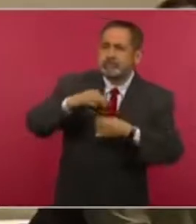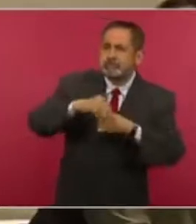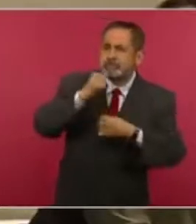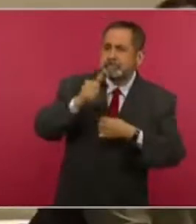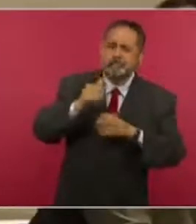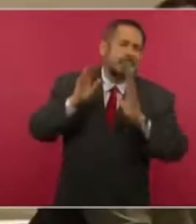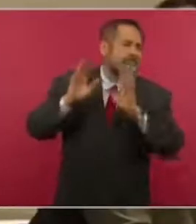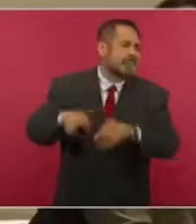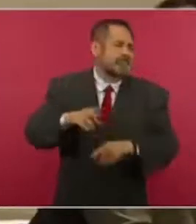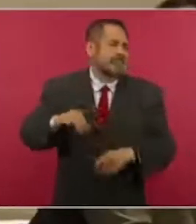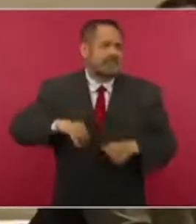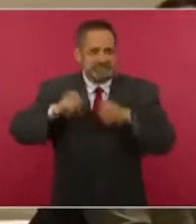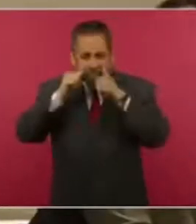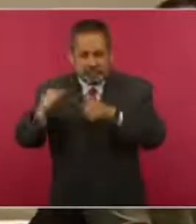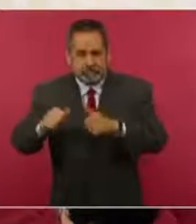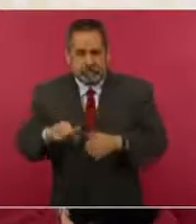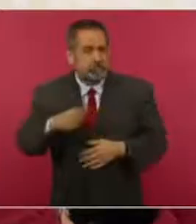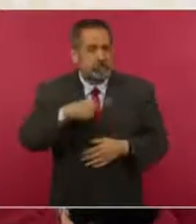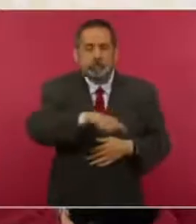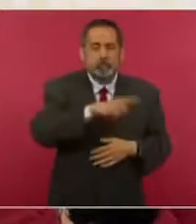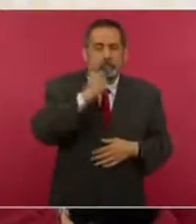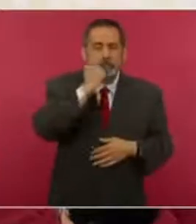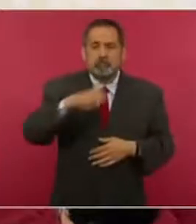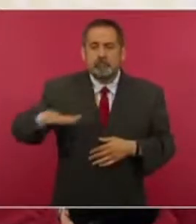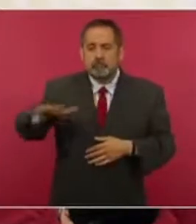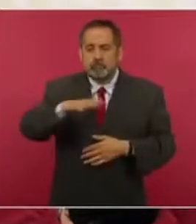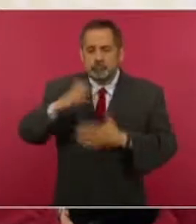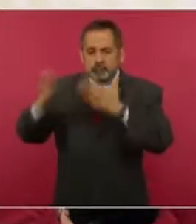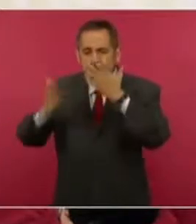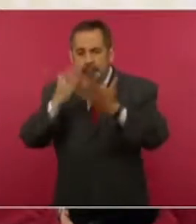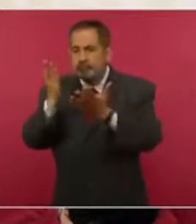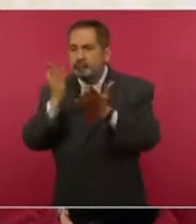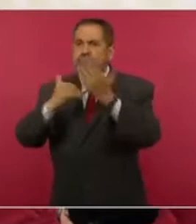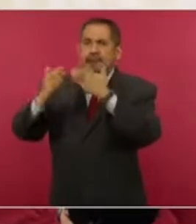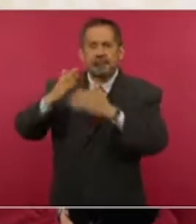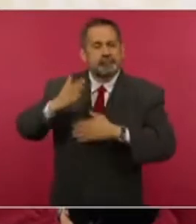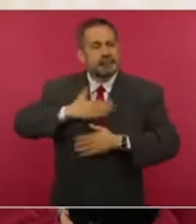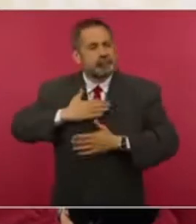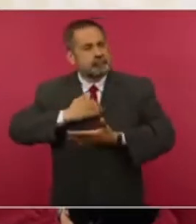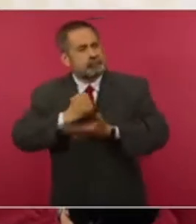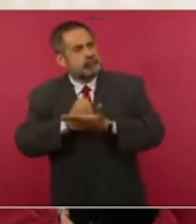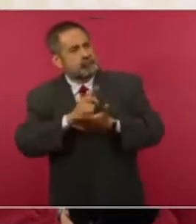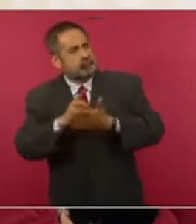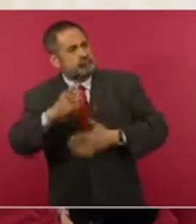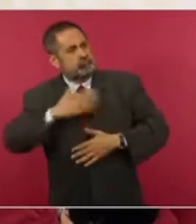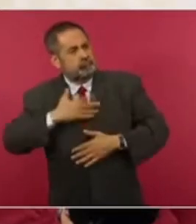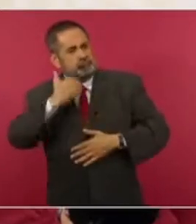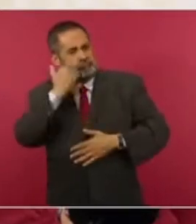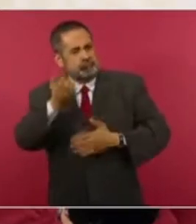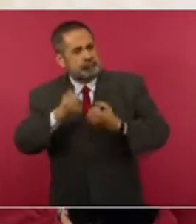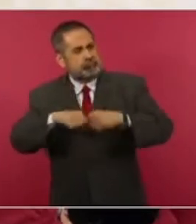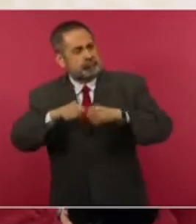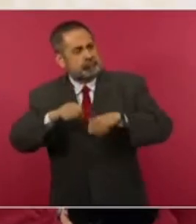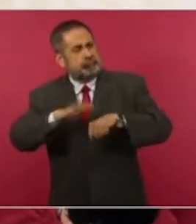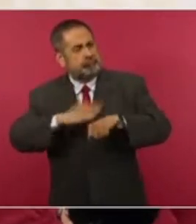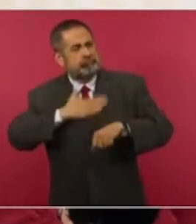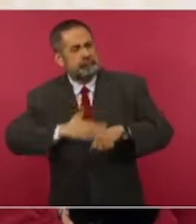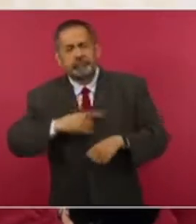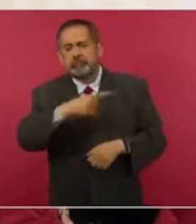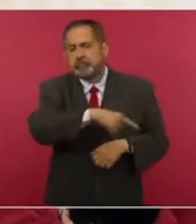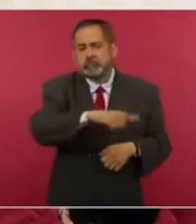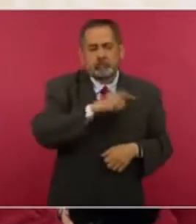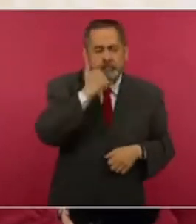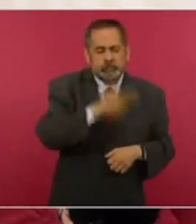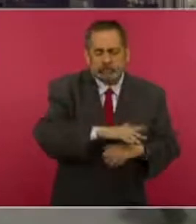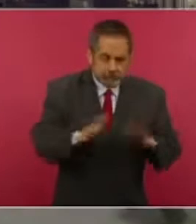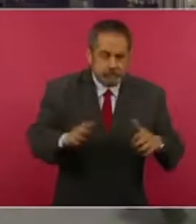también porque no les interesaba un pueblo educado, ¿no? Un pueblo que exige sus derechos y que pide pues una sociedad justa y no lo que teníamos en